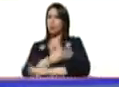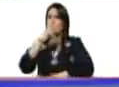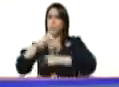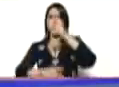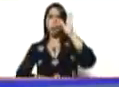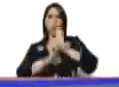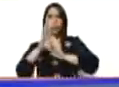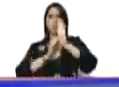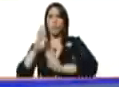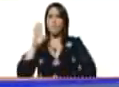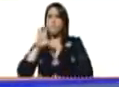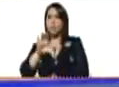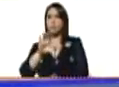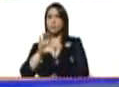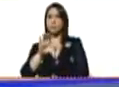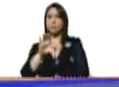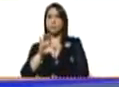país.